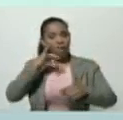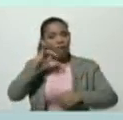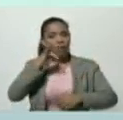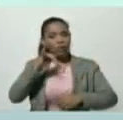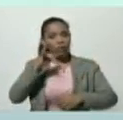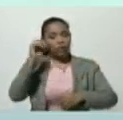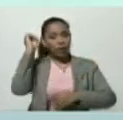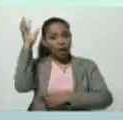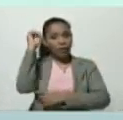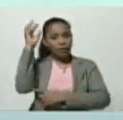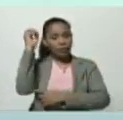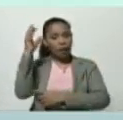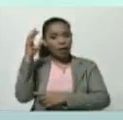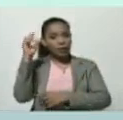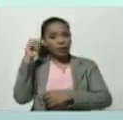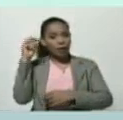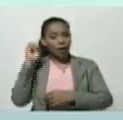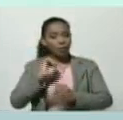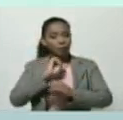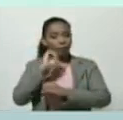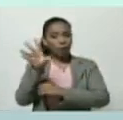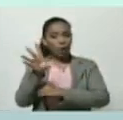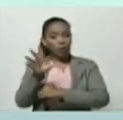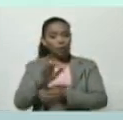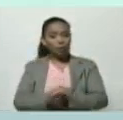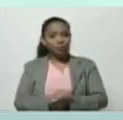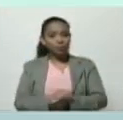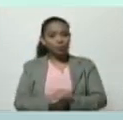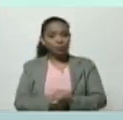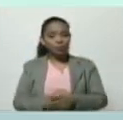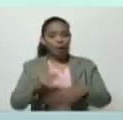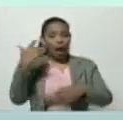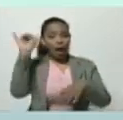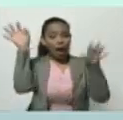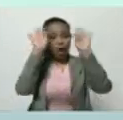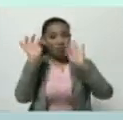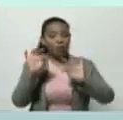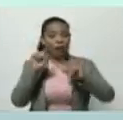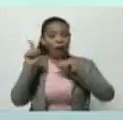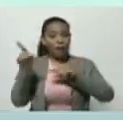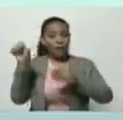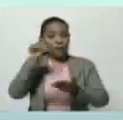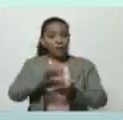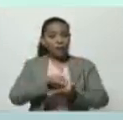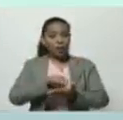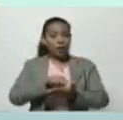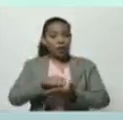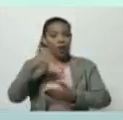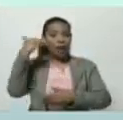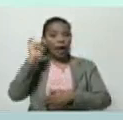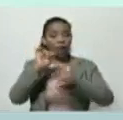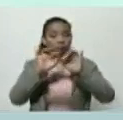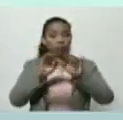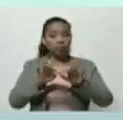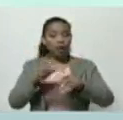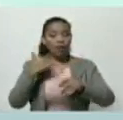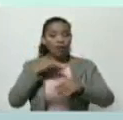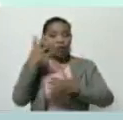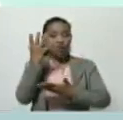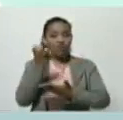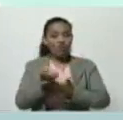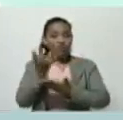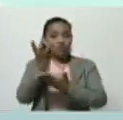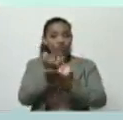de las asambleas sea enviada, tienen el mecanismo, a ese centro. Ahí tenemos los transcriptores y vamos descargando, ahí vamos a